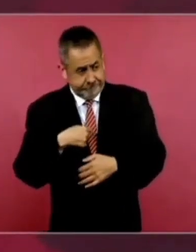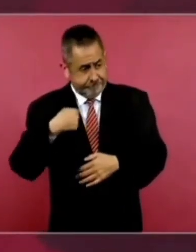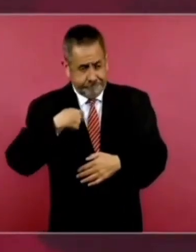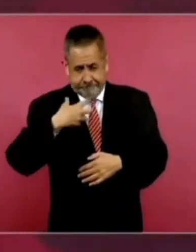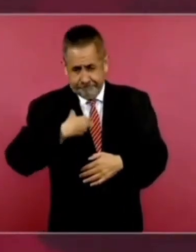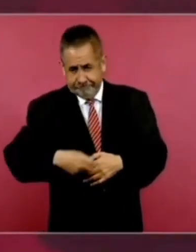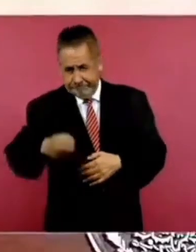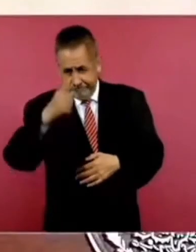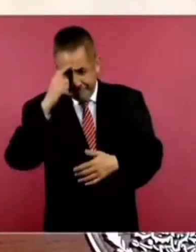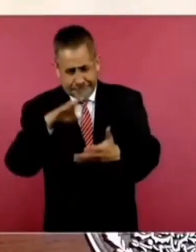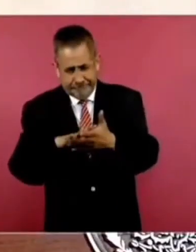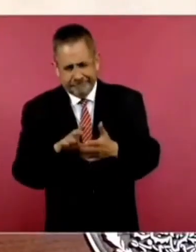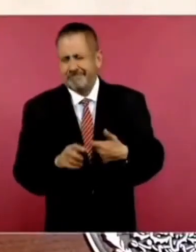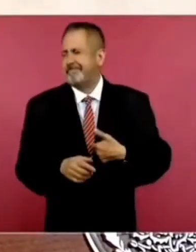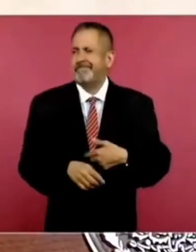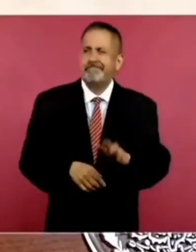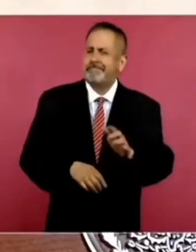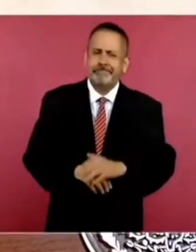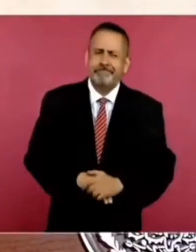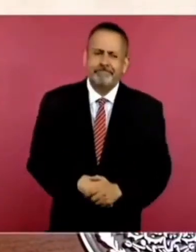Son amagos,